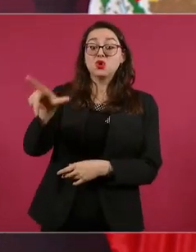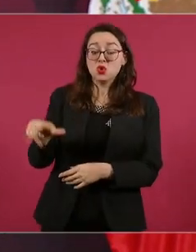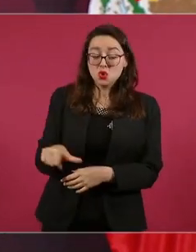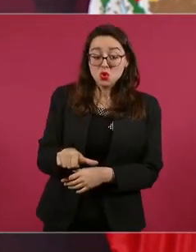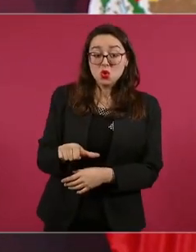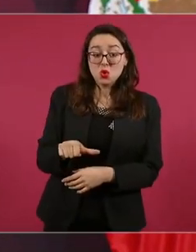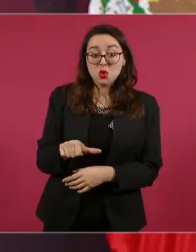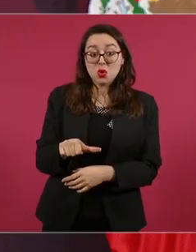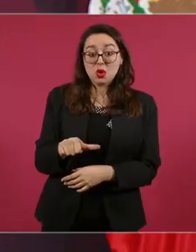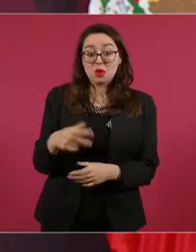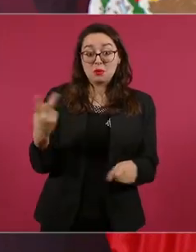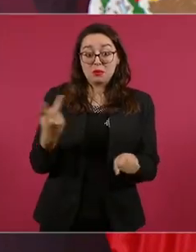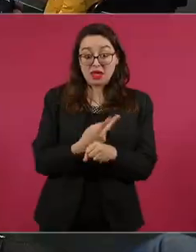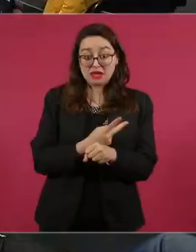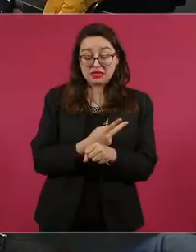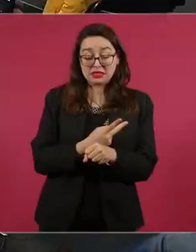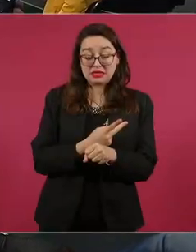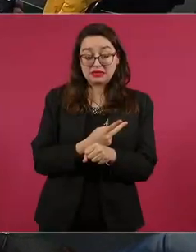que triunfan